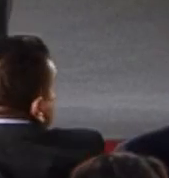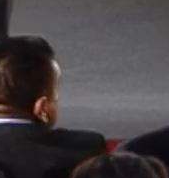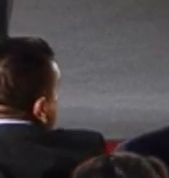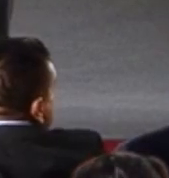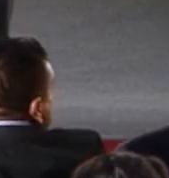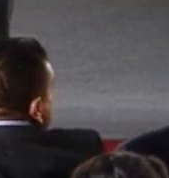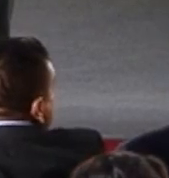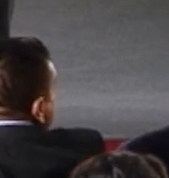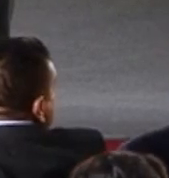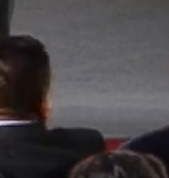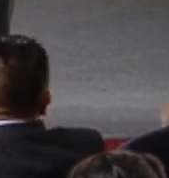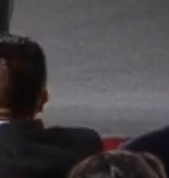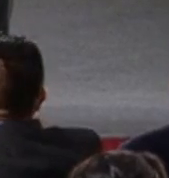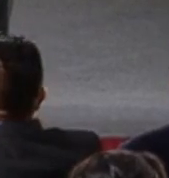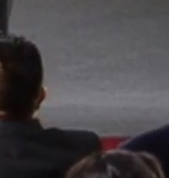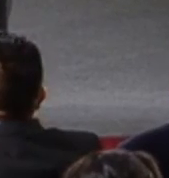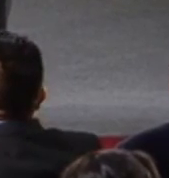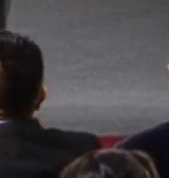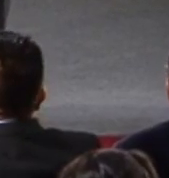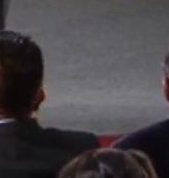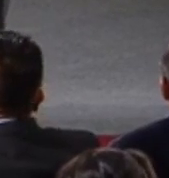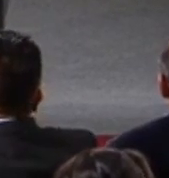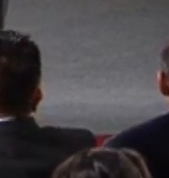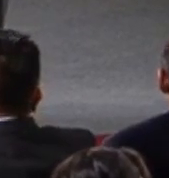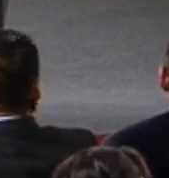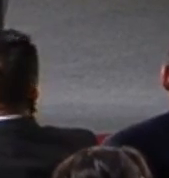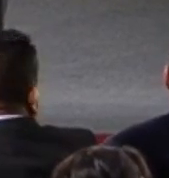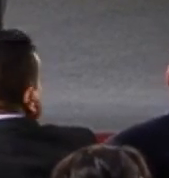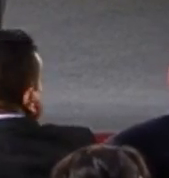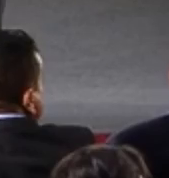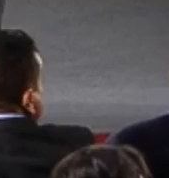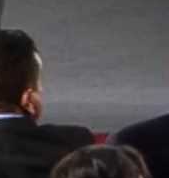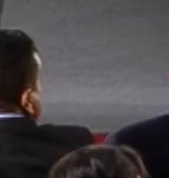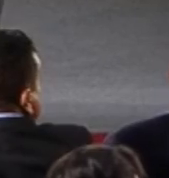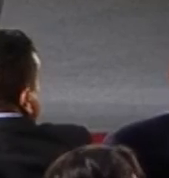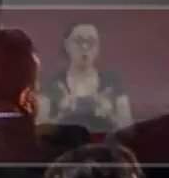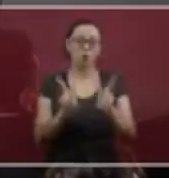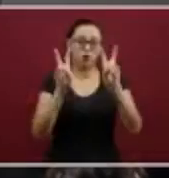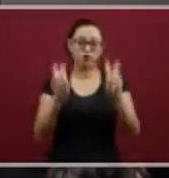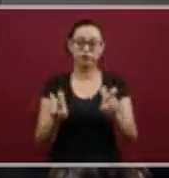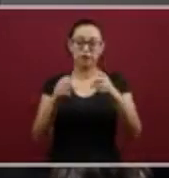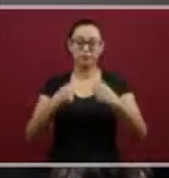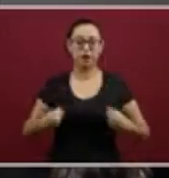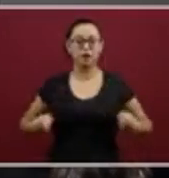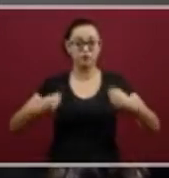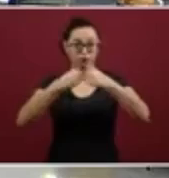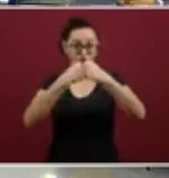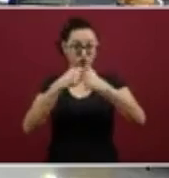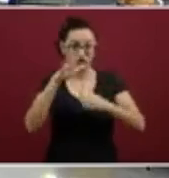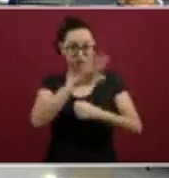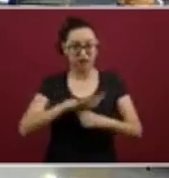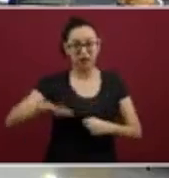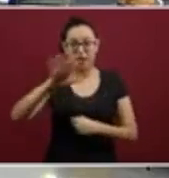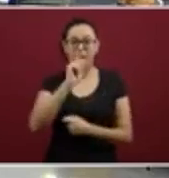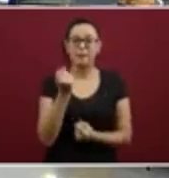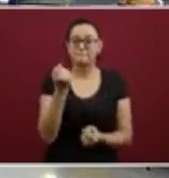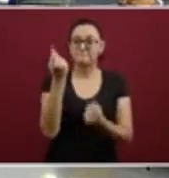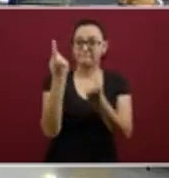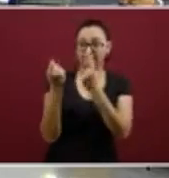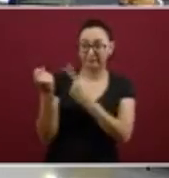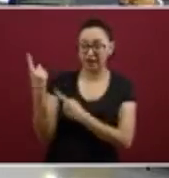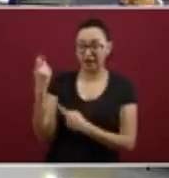con el tema de Coahuila, lo que mencionaban también en la zona fronteriza, hay legisladores federales representando a Coahuila